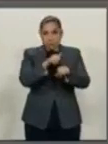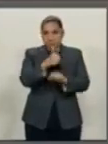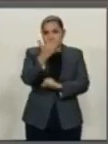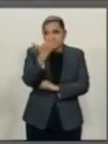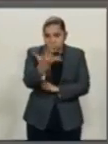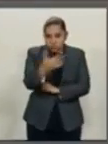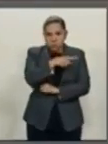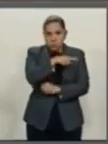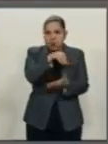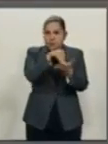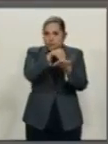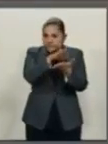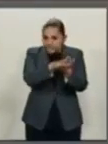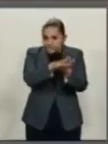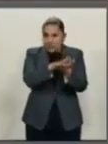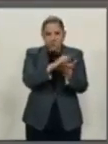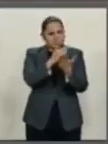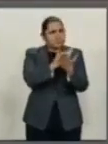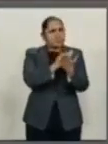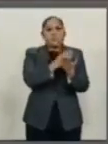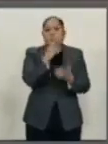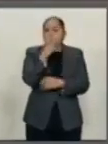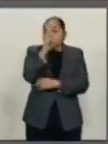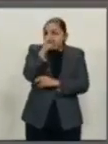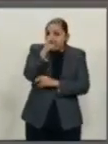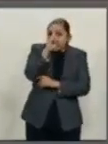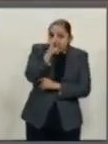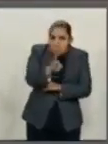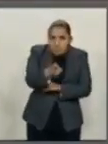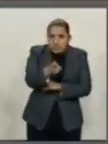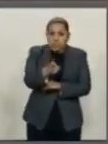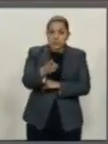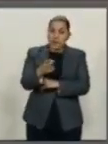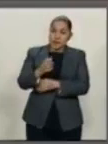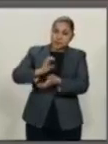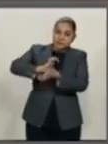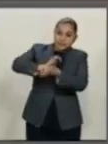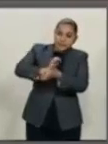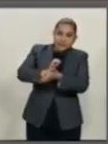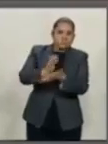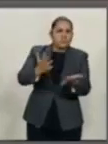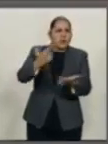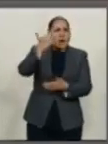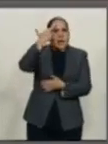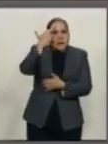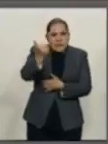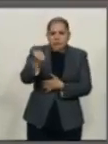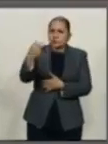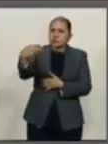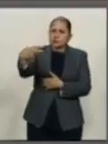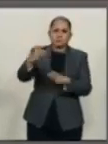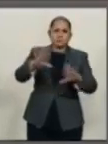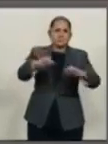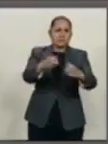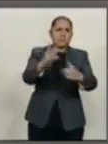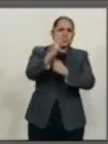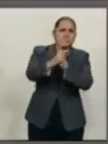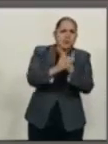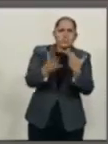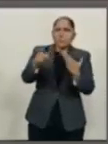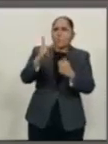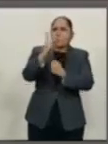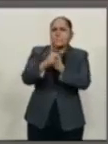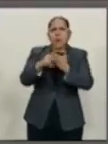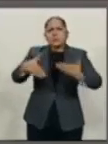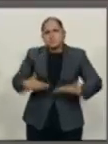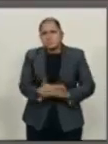está totalmente prohibida toda discriminación por origen étnico y de nacionalidad. Desde esta